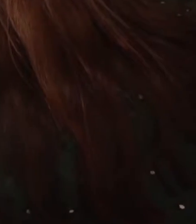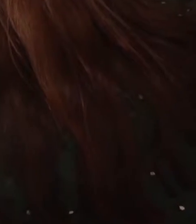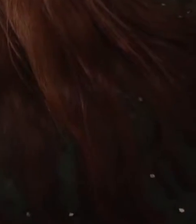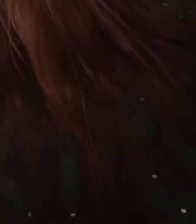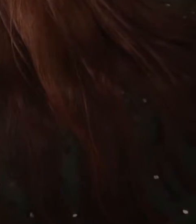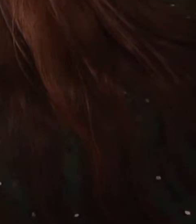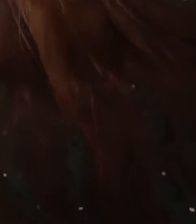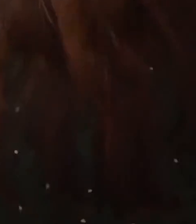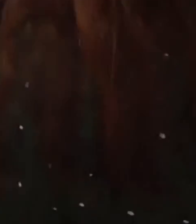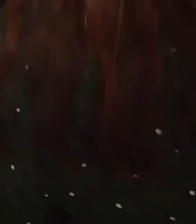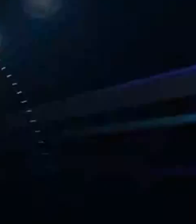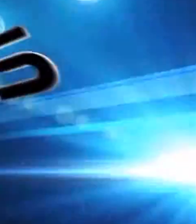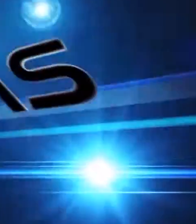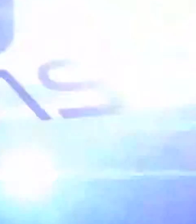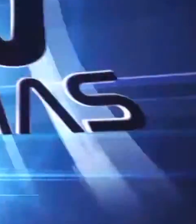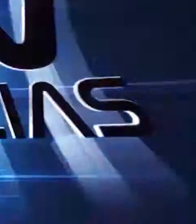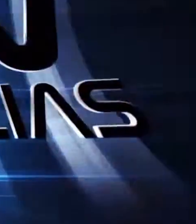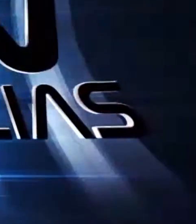¡Gracias!